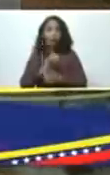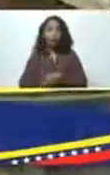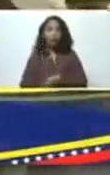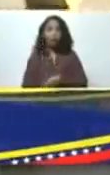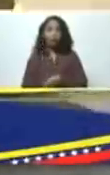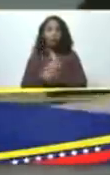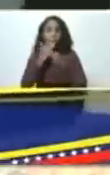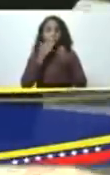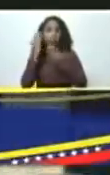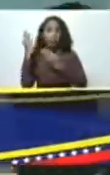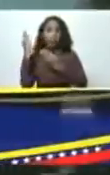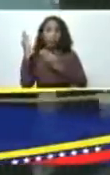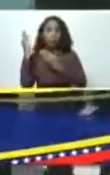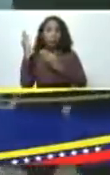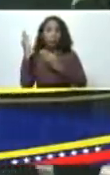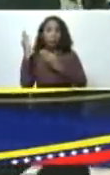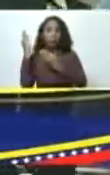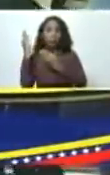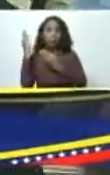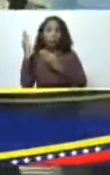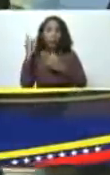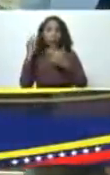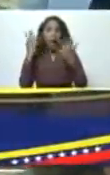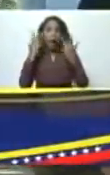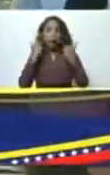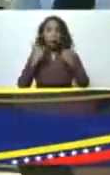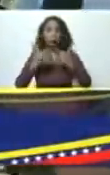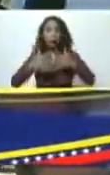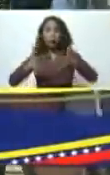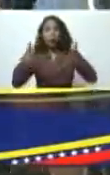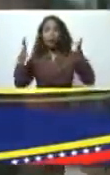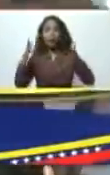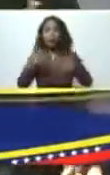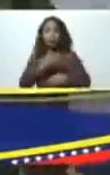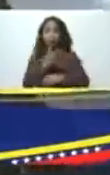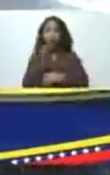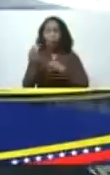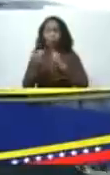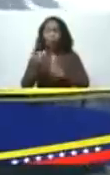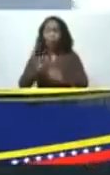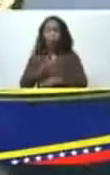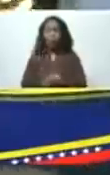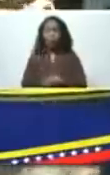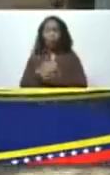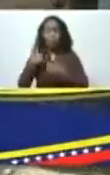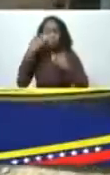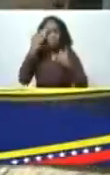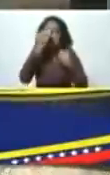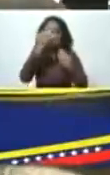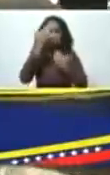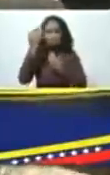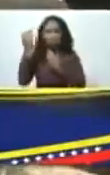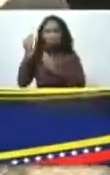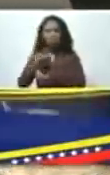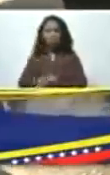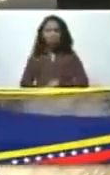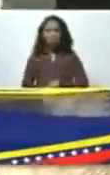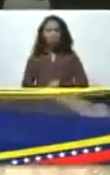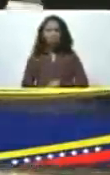naguará. ¿Ah? Qué animalote. ¿Cómo están ustedes? ¿Ah? Mis saludos, pues. ¿Ah?